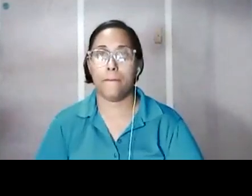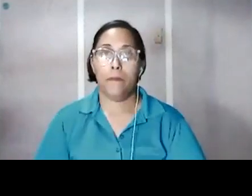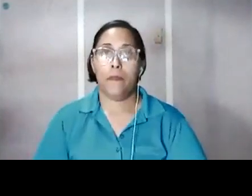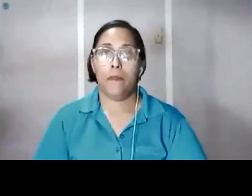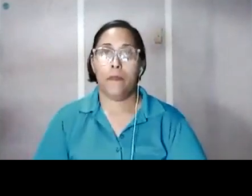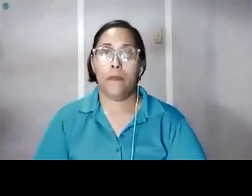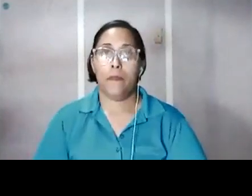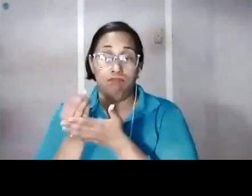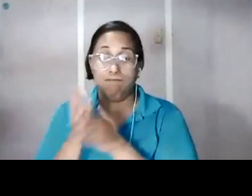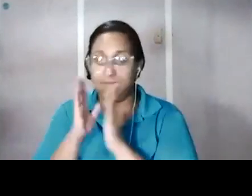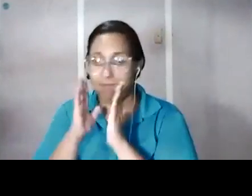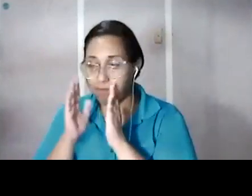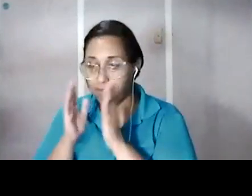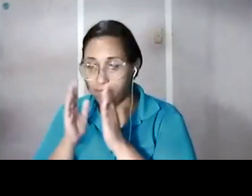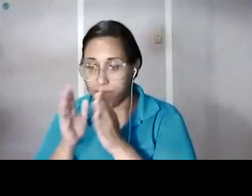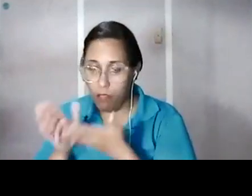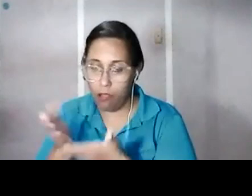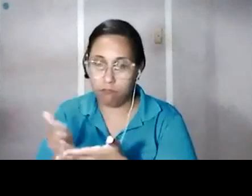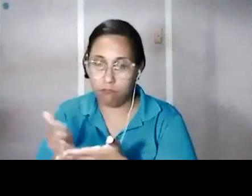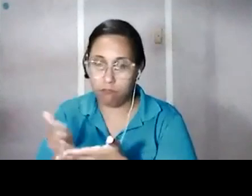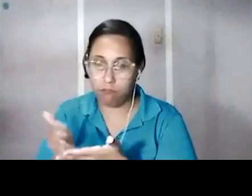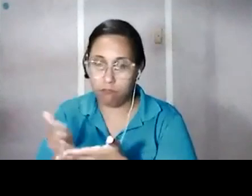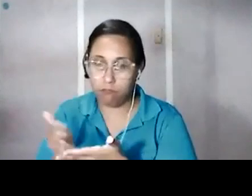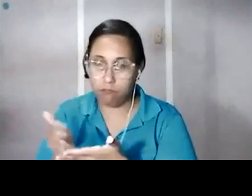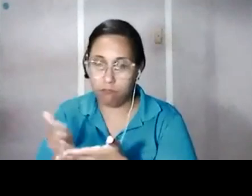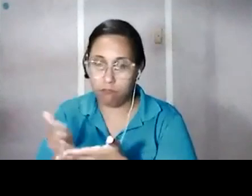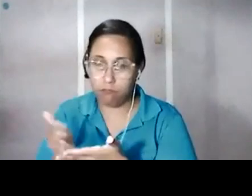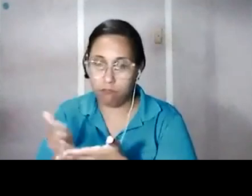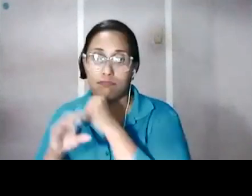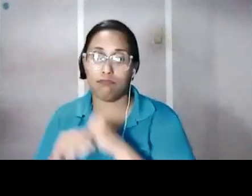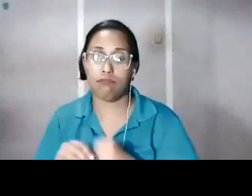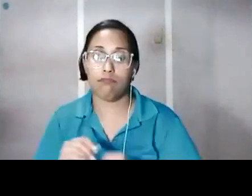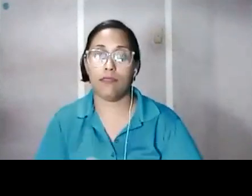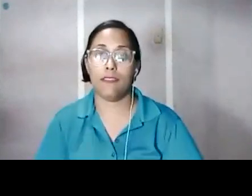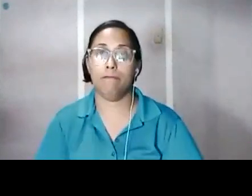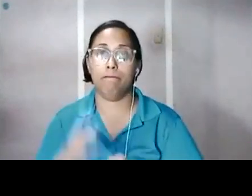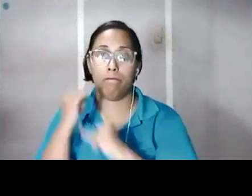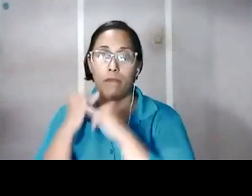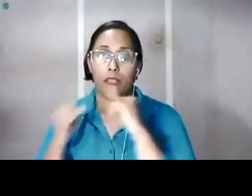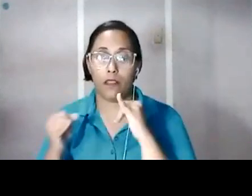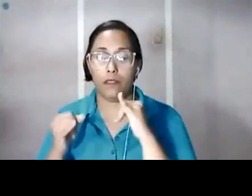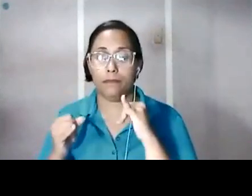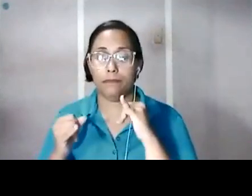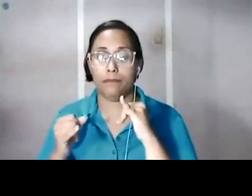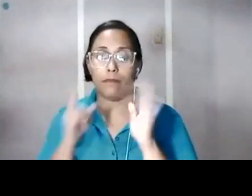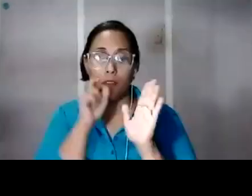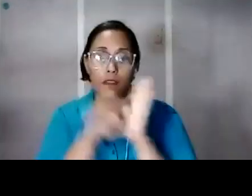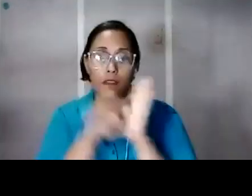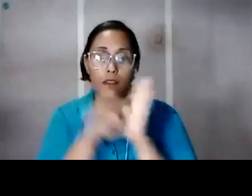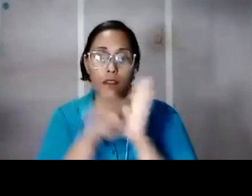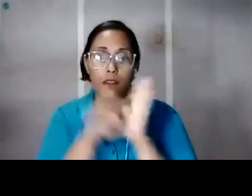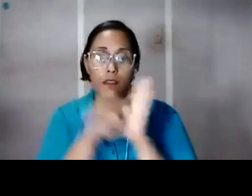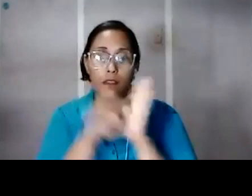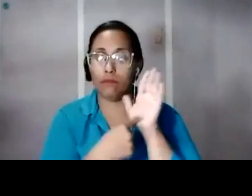poca atención y cobertura de la prensa, ¿no? Fíjense que la última imagen que yo